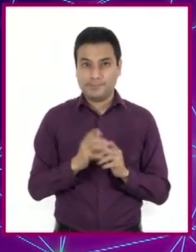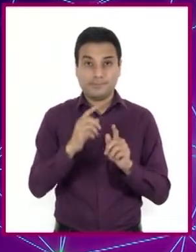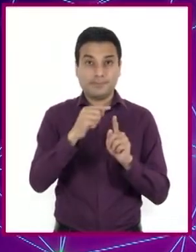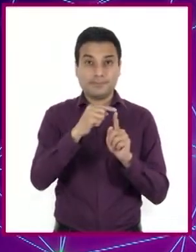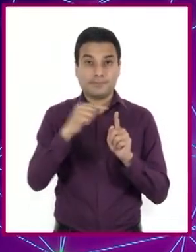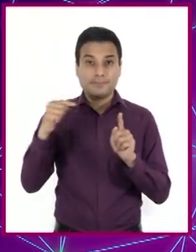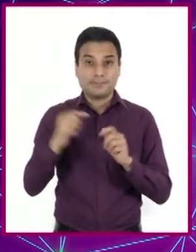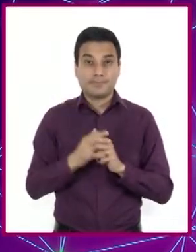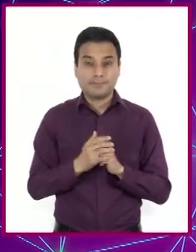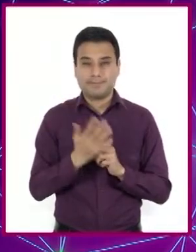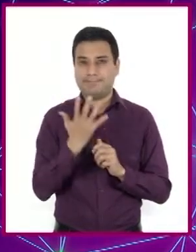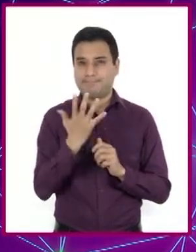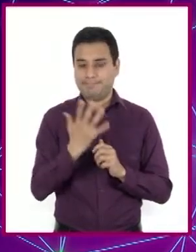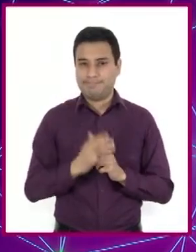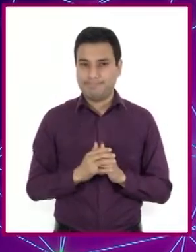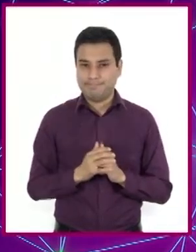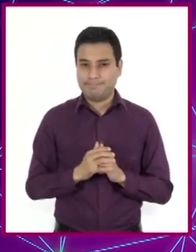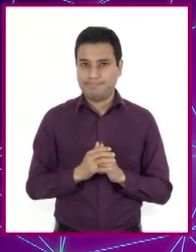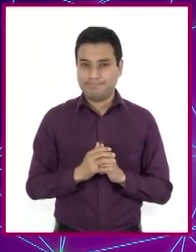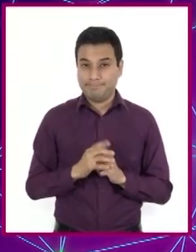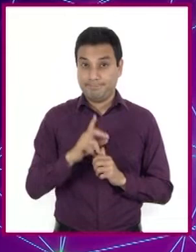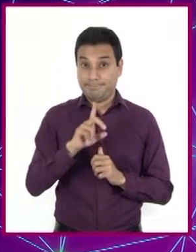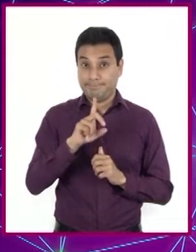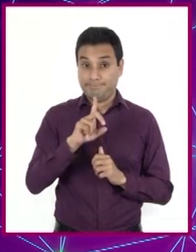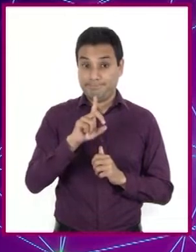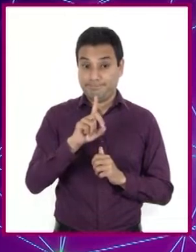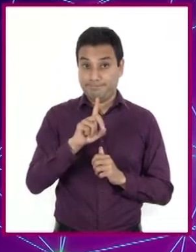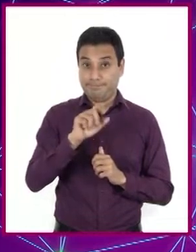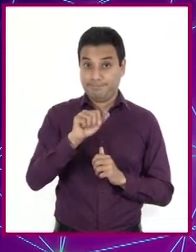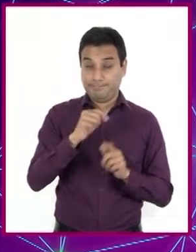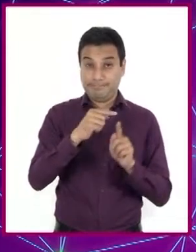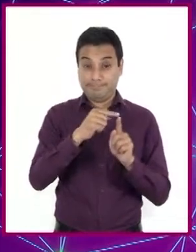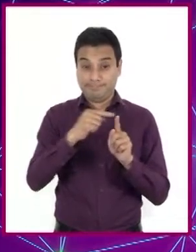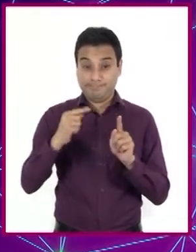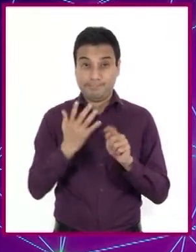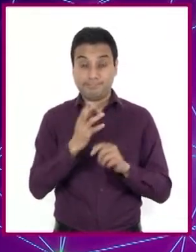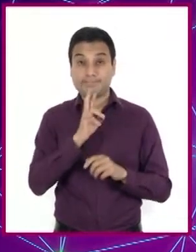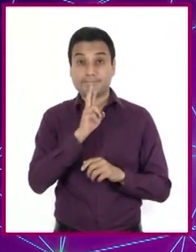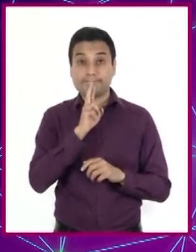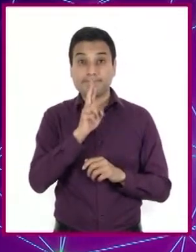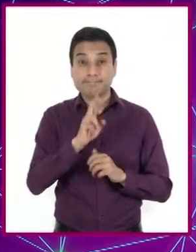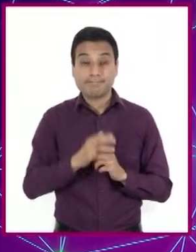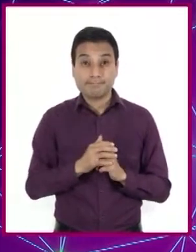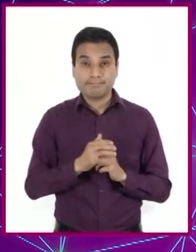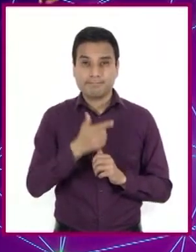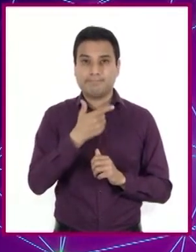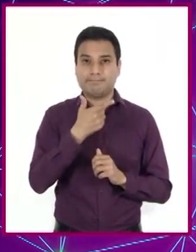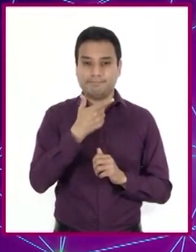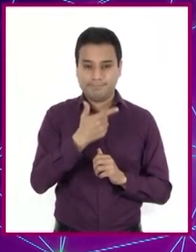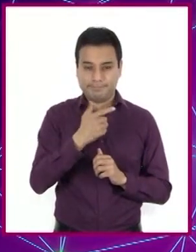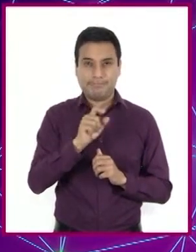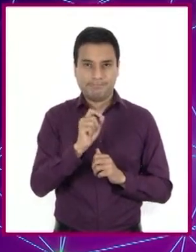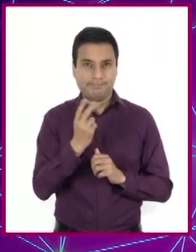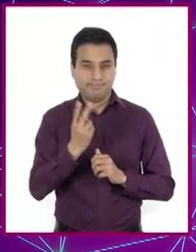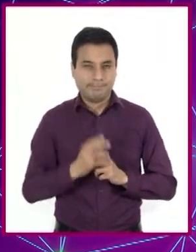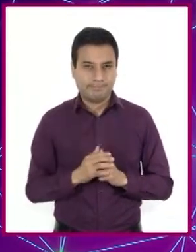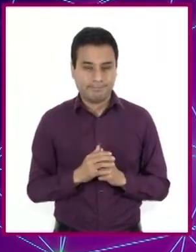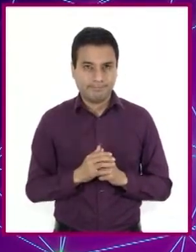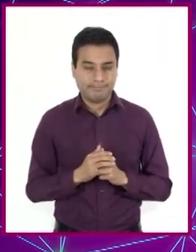número total de datos, que son 5, el resultado de la desviación media es de 7.2